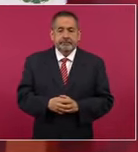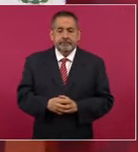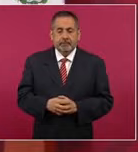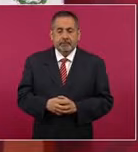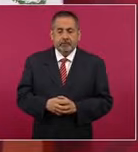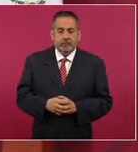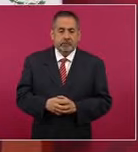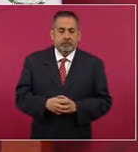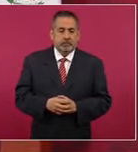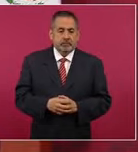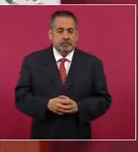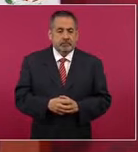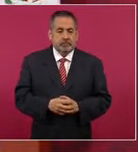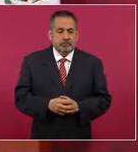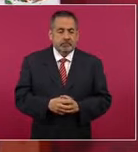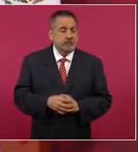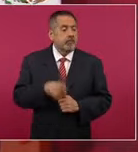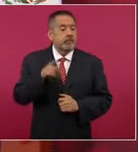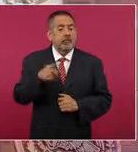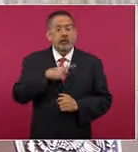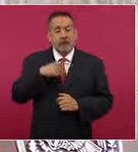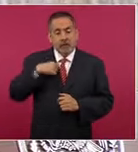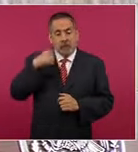Y esto debe de